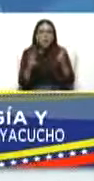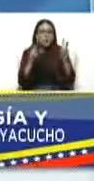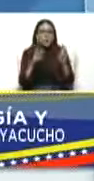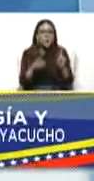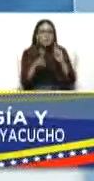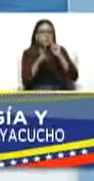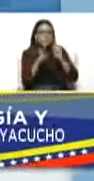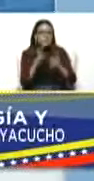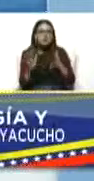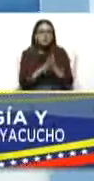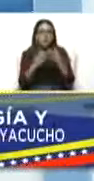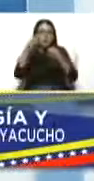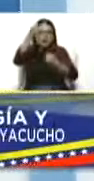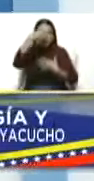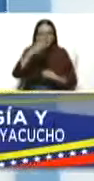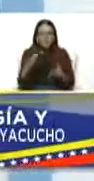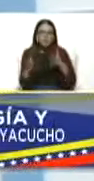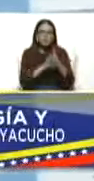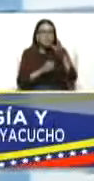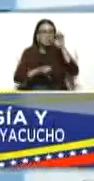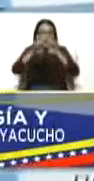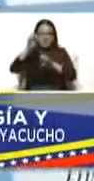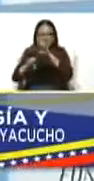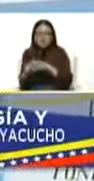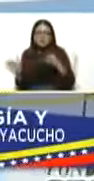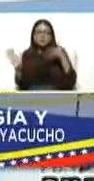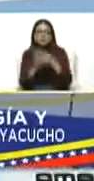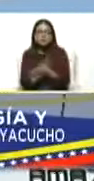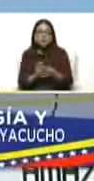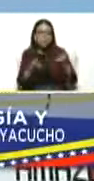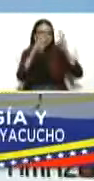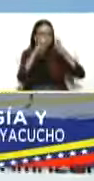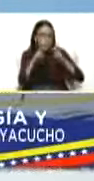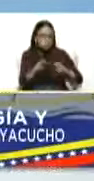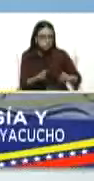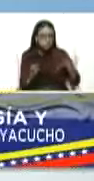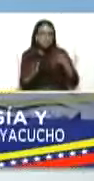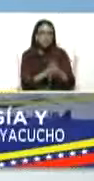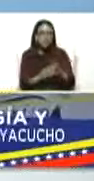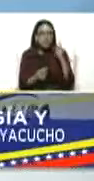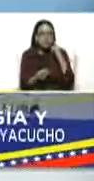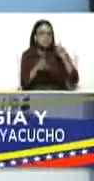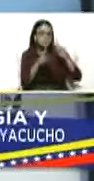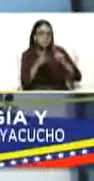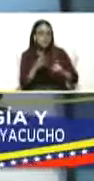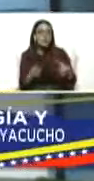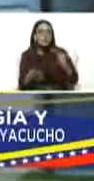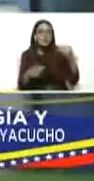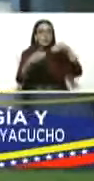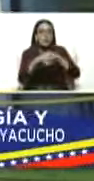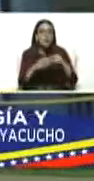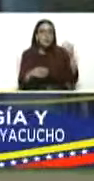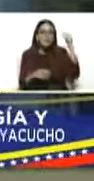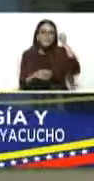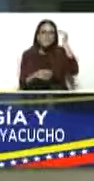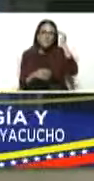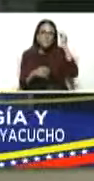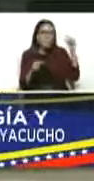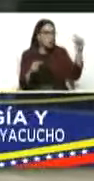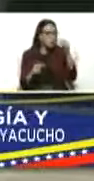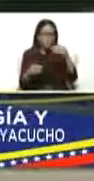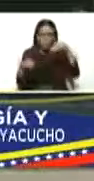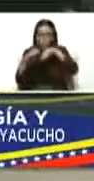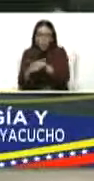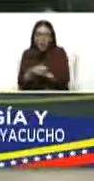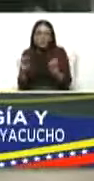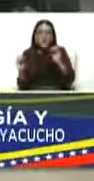imagen en corto tiempo, además de tenerlo en un pendrive y llevárselo al paciente también